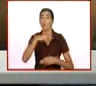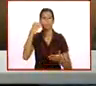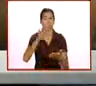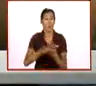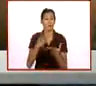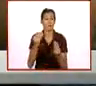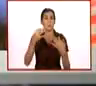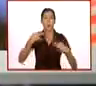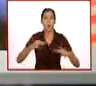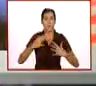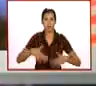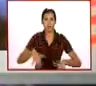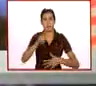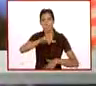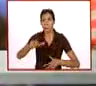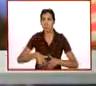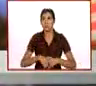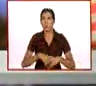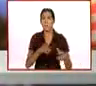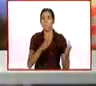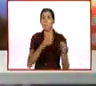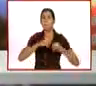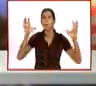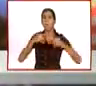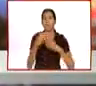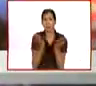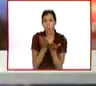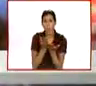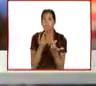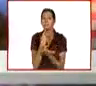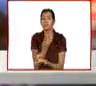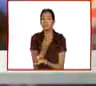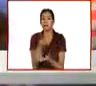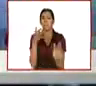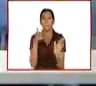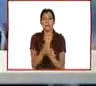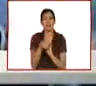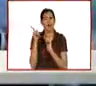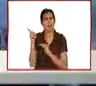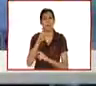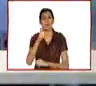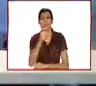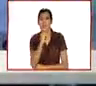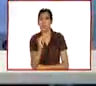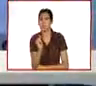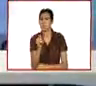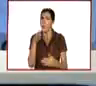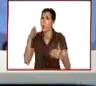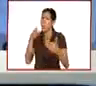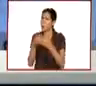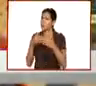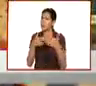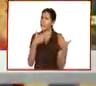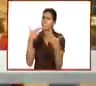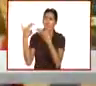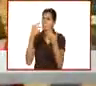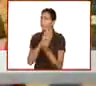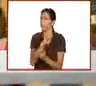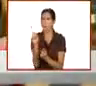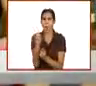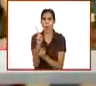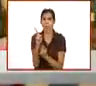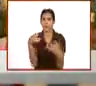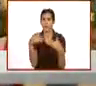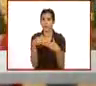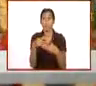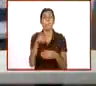las sobrevivientes de los bombardeos en las escuelas aseguró que lo que está sucediendo en Gaza no es una agresión contra el terrorismo, sino contra